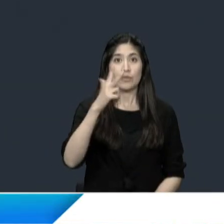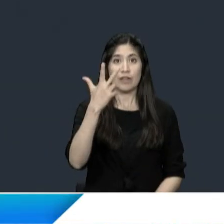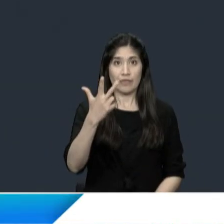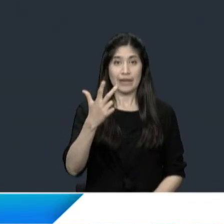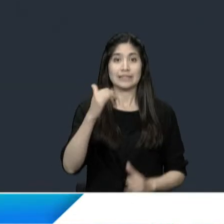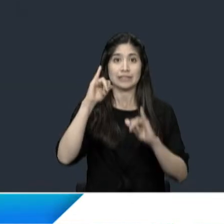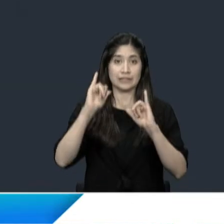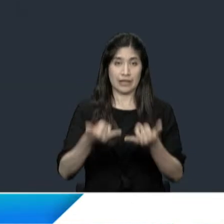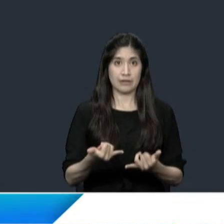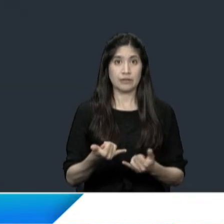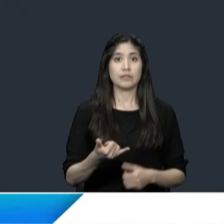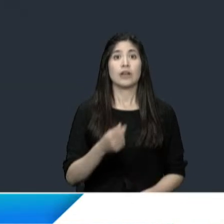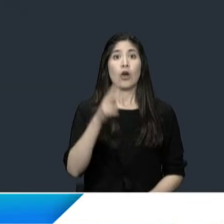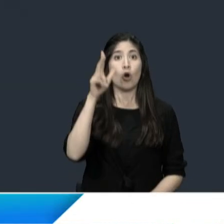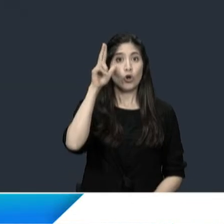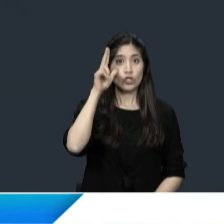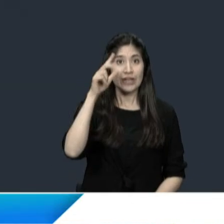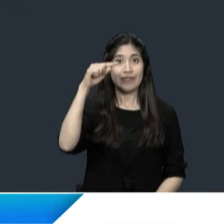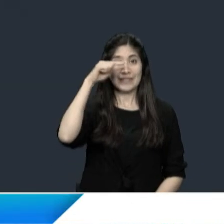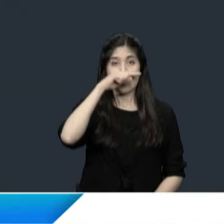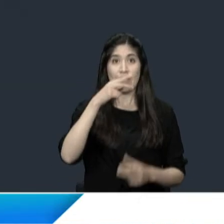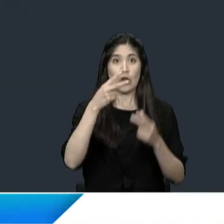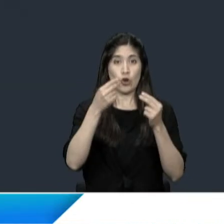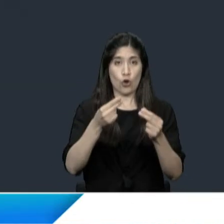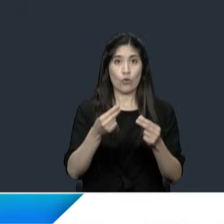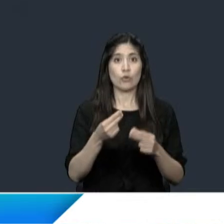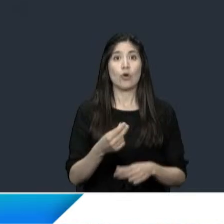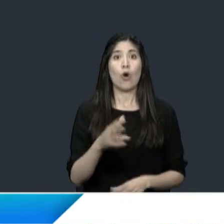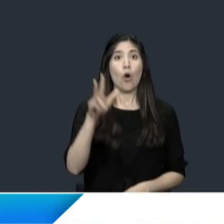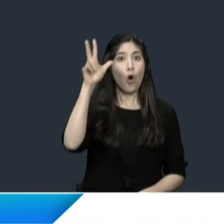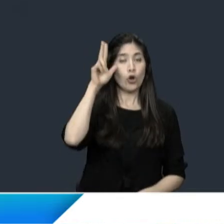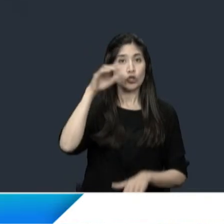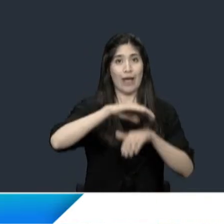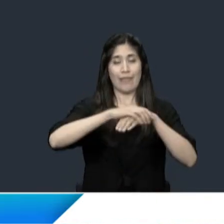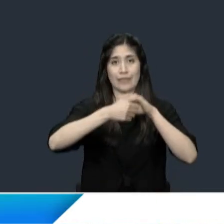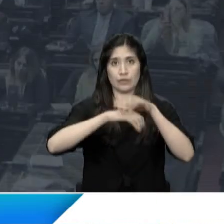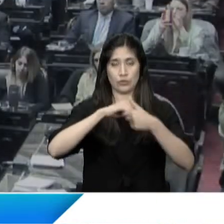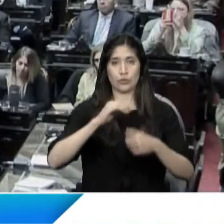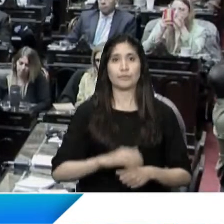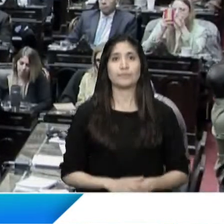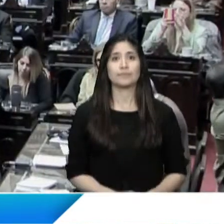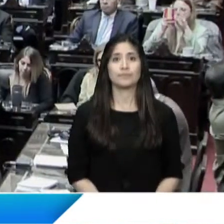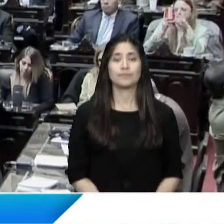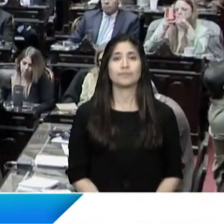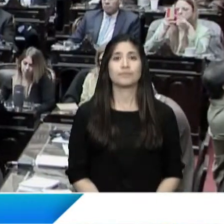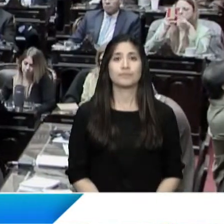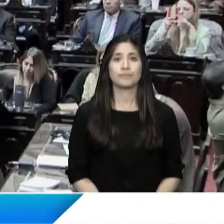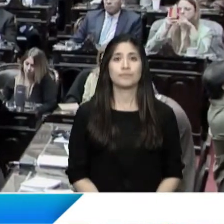153 votos afirmativos, 87 negativos, 8 abstenciones.